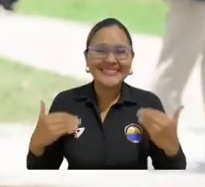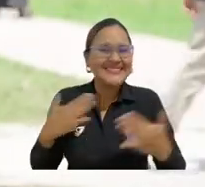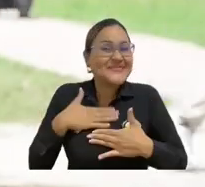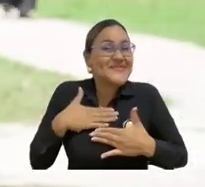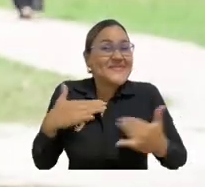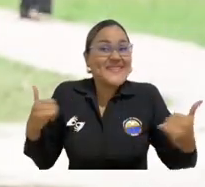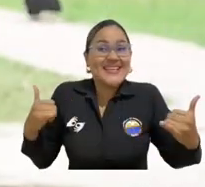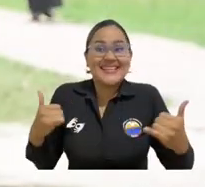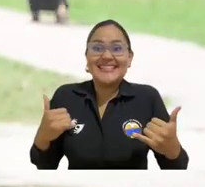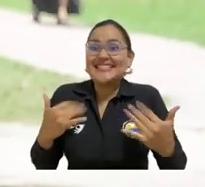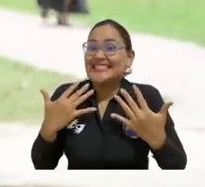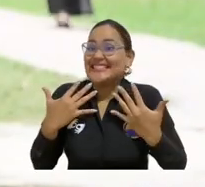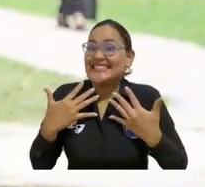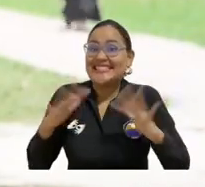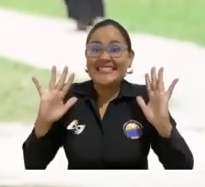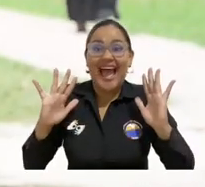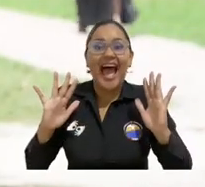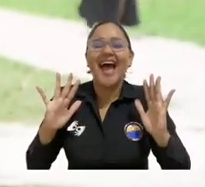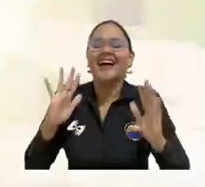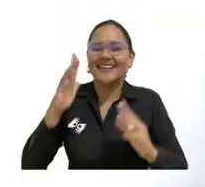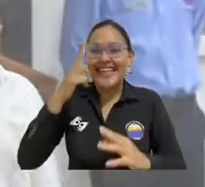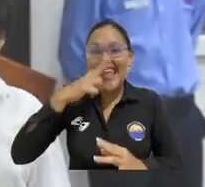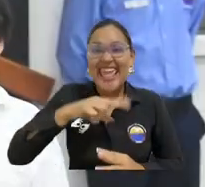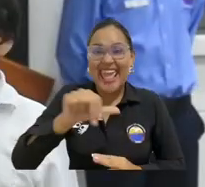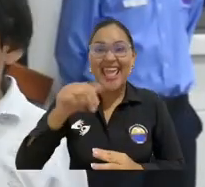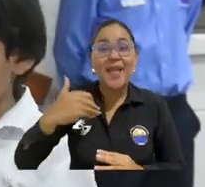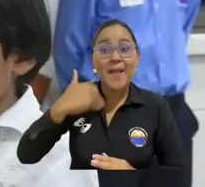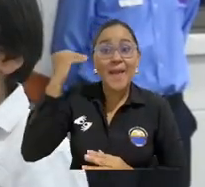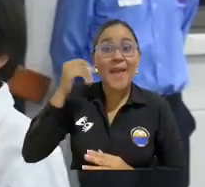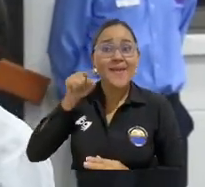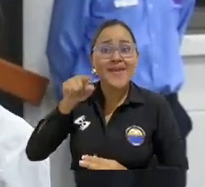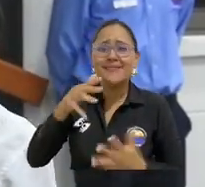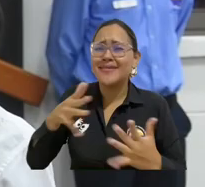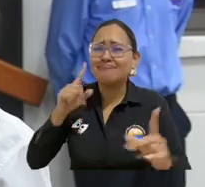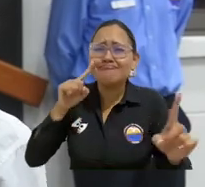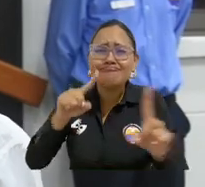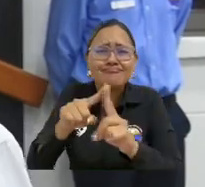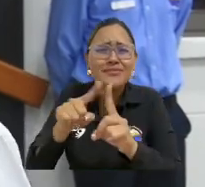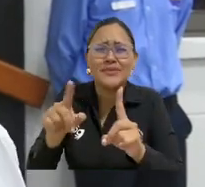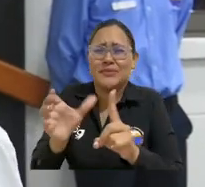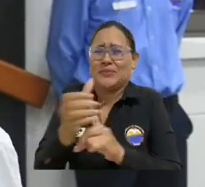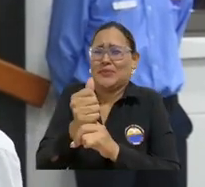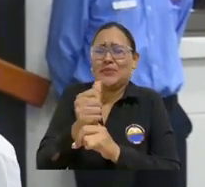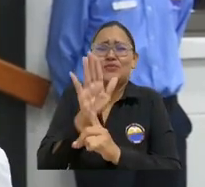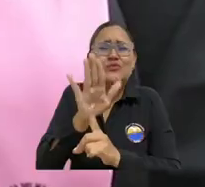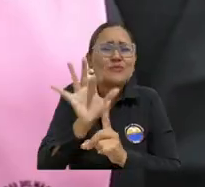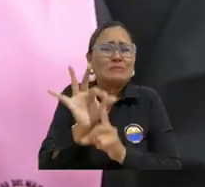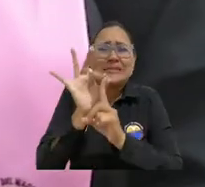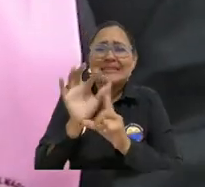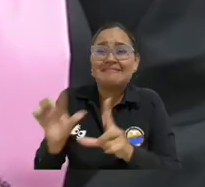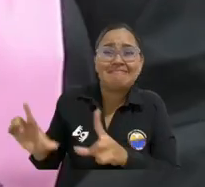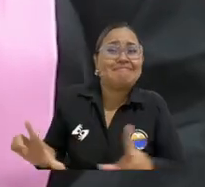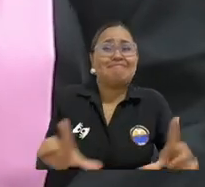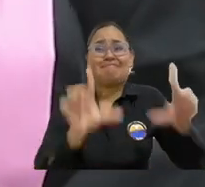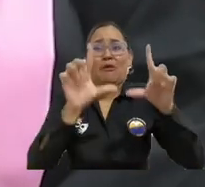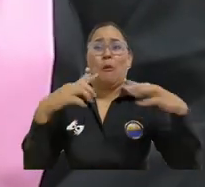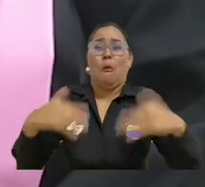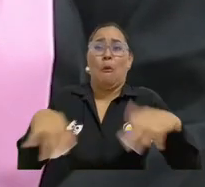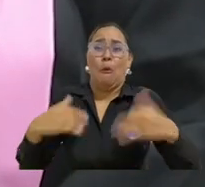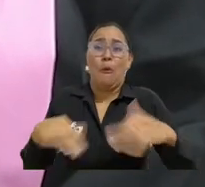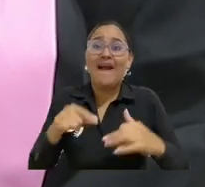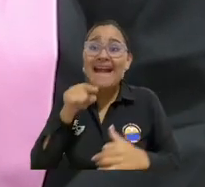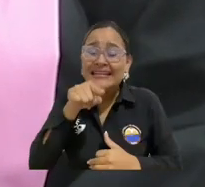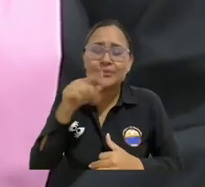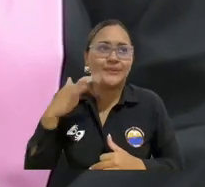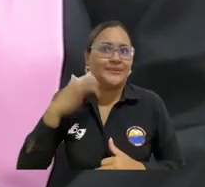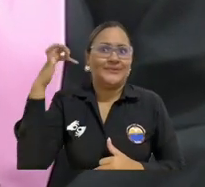contento, feliz de que al fin mi hija mayor ha alcanzado el logro, quizás uno de los más altos que anhelamos todos, que es